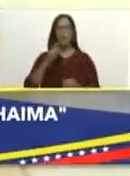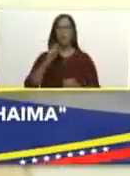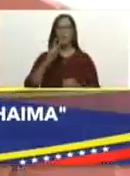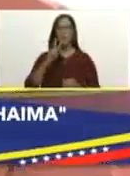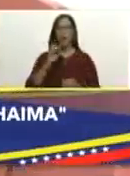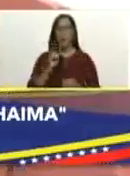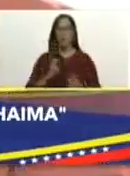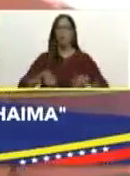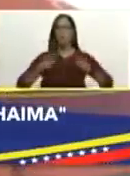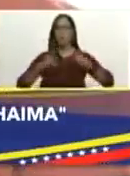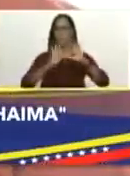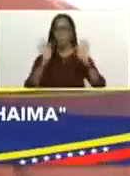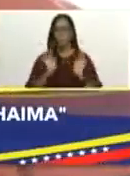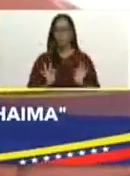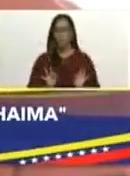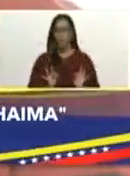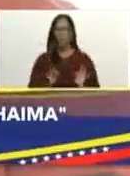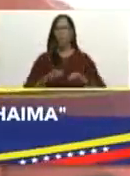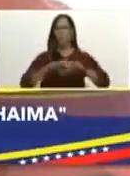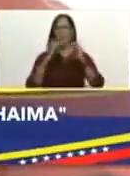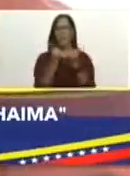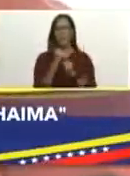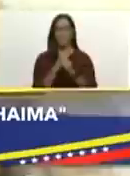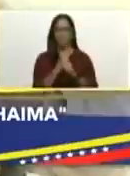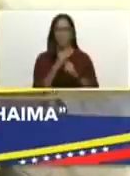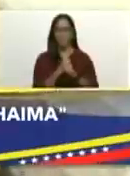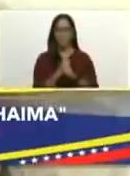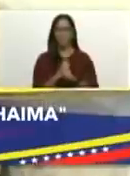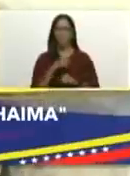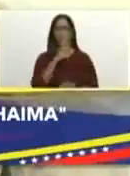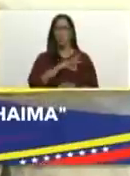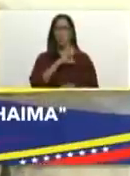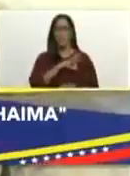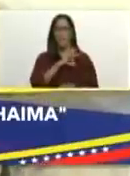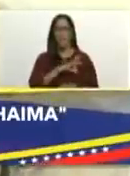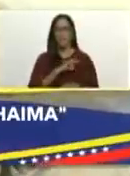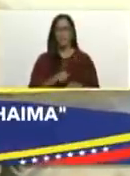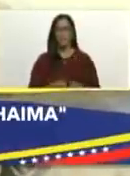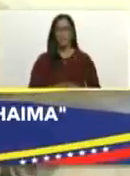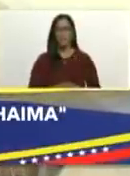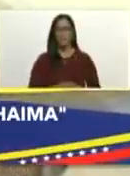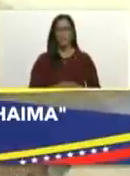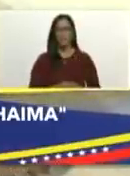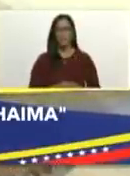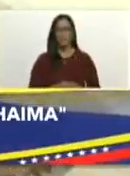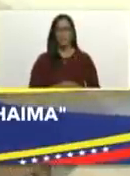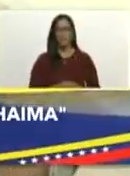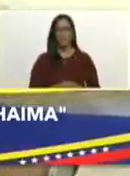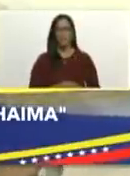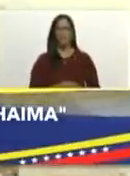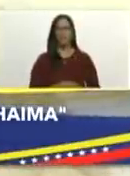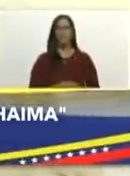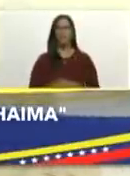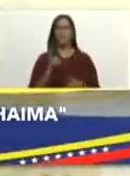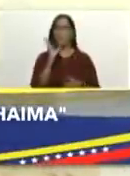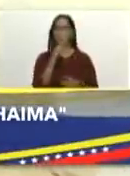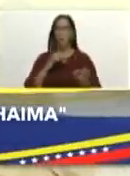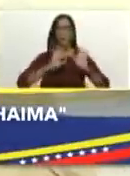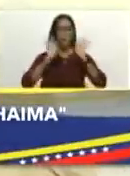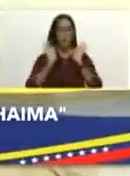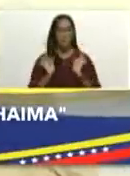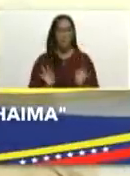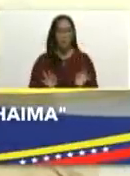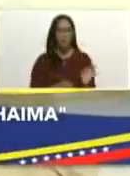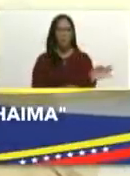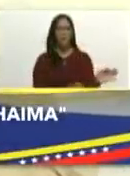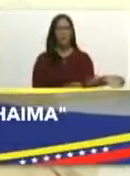nuevo modelo de la clase obrera, el nuevo modelo socialista. Es correcto. No hay manera sino de